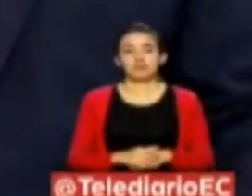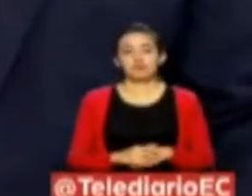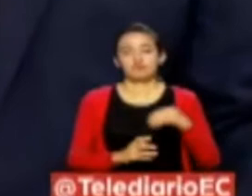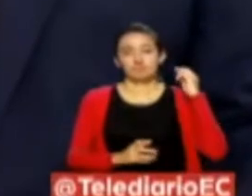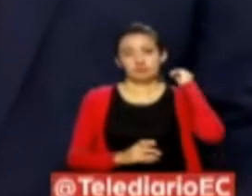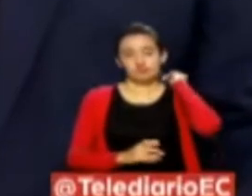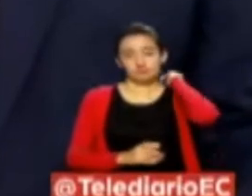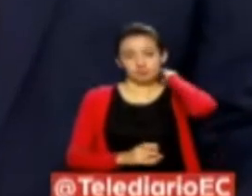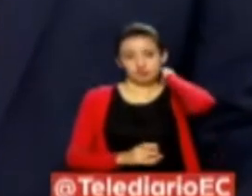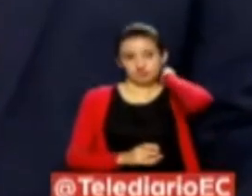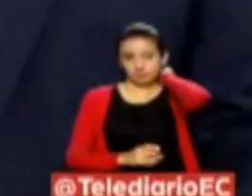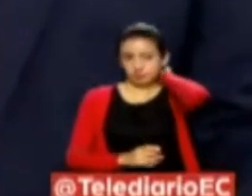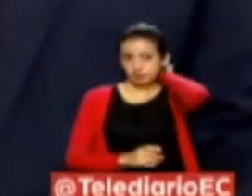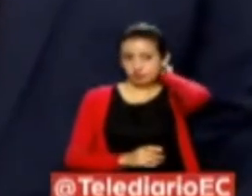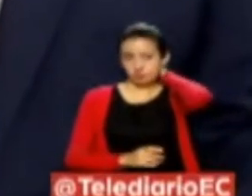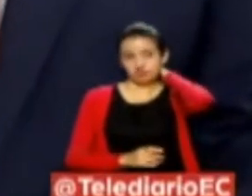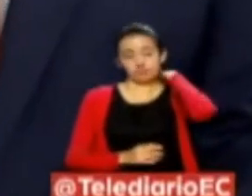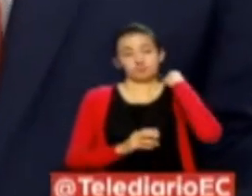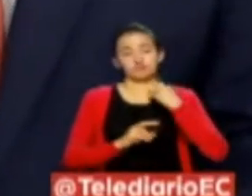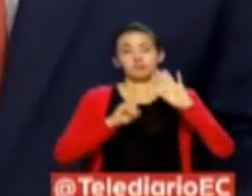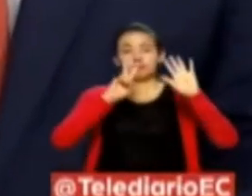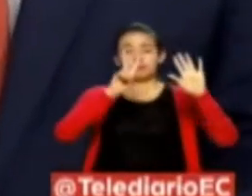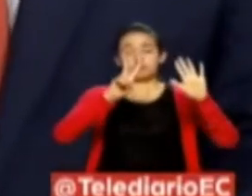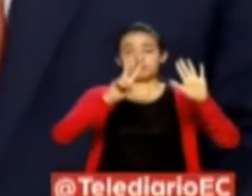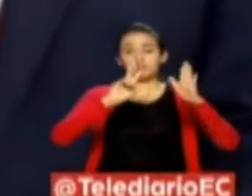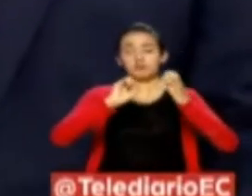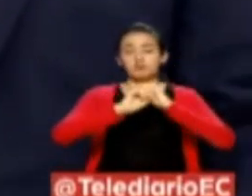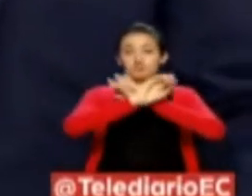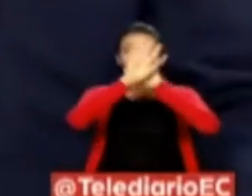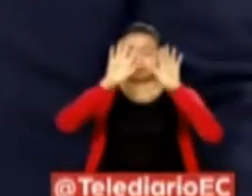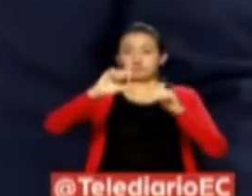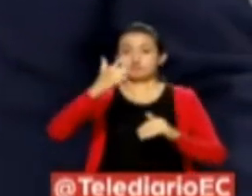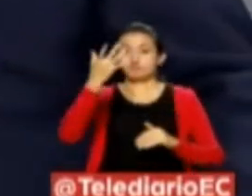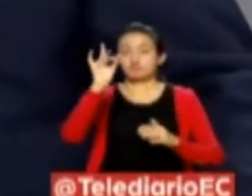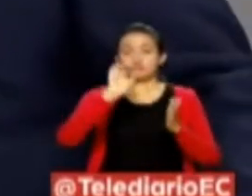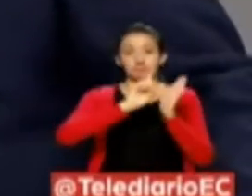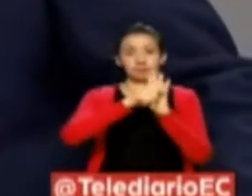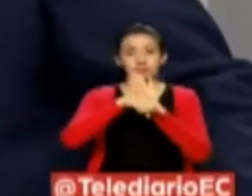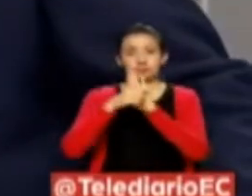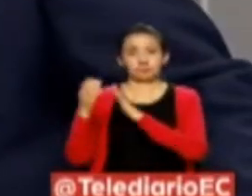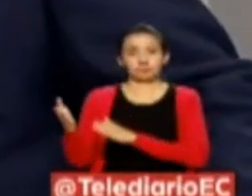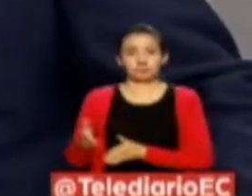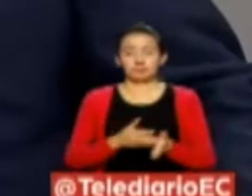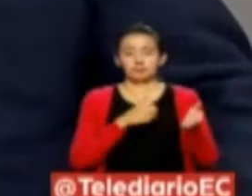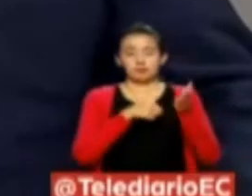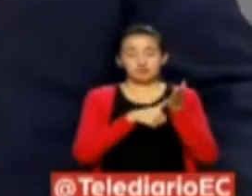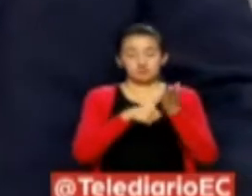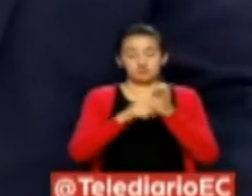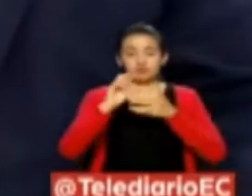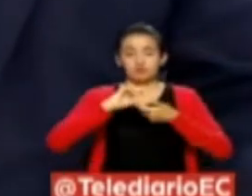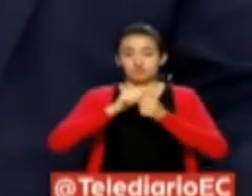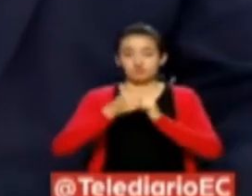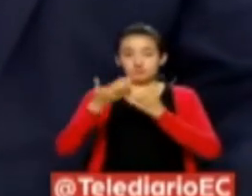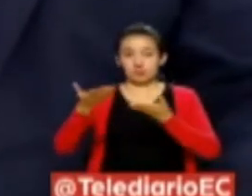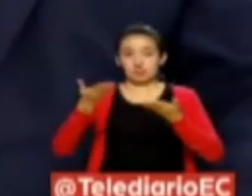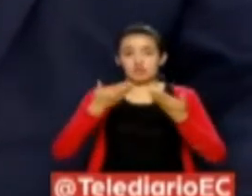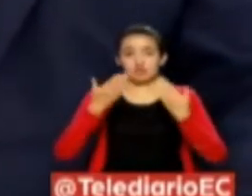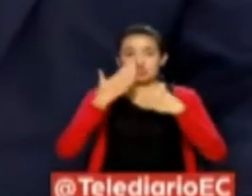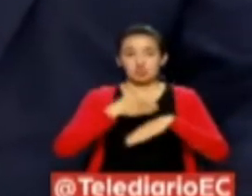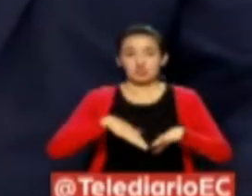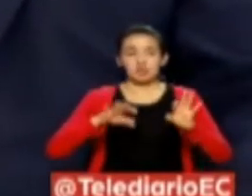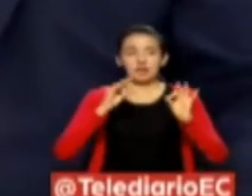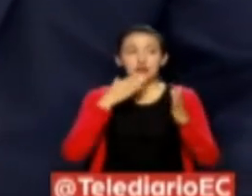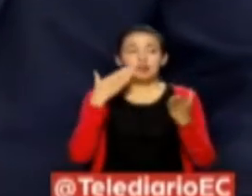7 de la mañana a 18 minutos está aquí andrew a sotomayor ministra de deportes buenos días gracias por aceptar esta